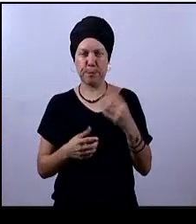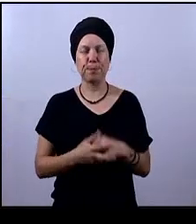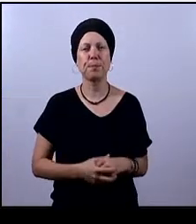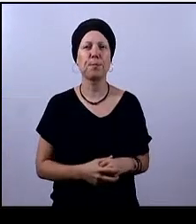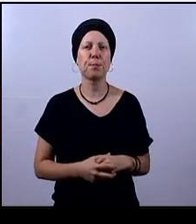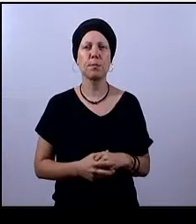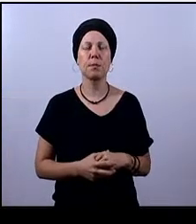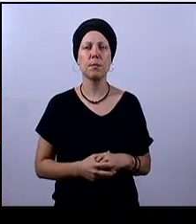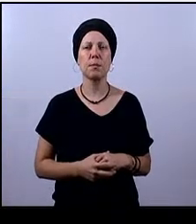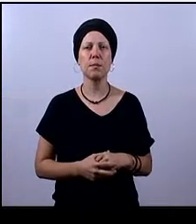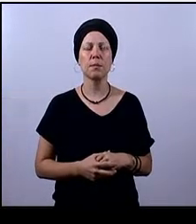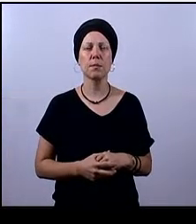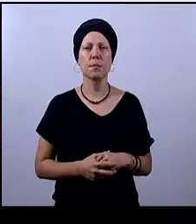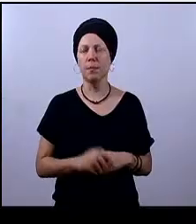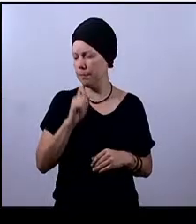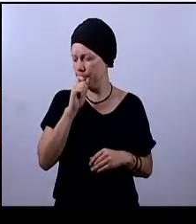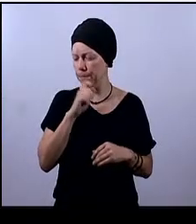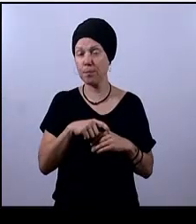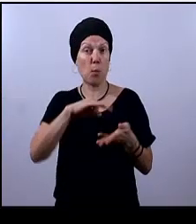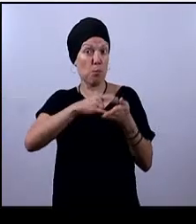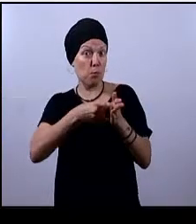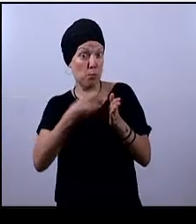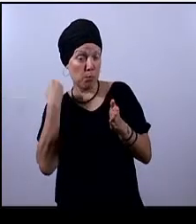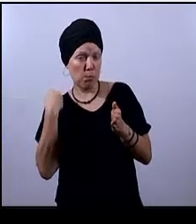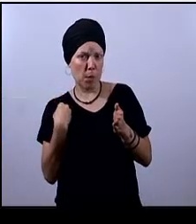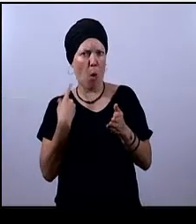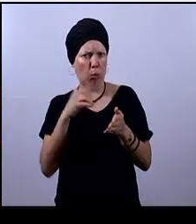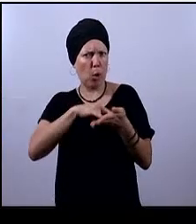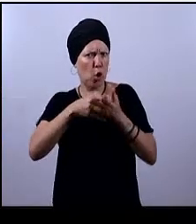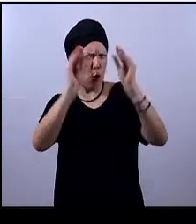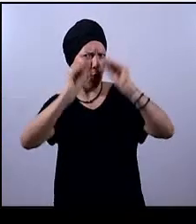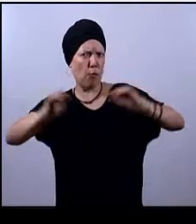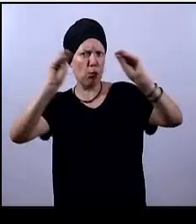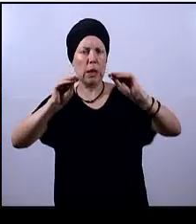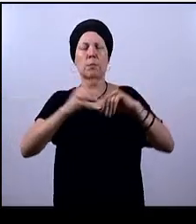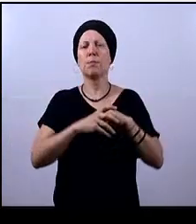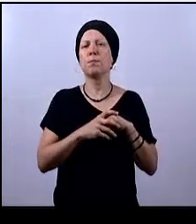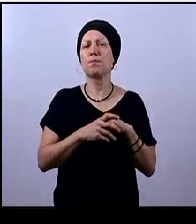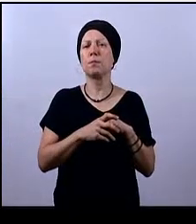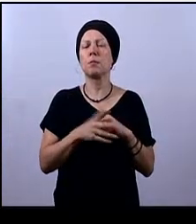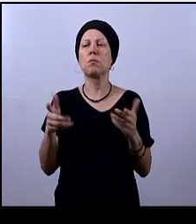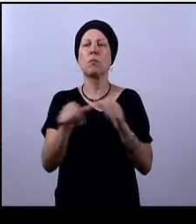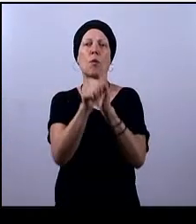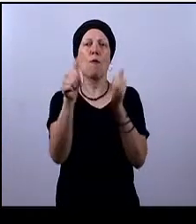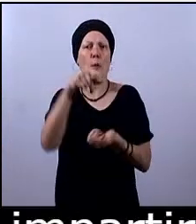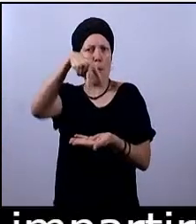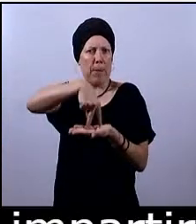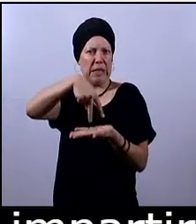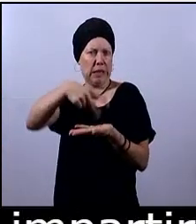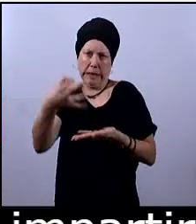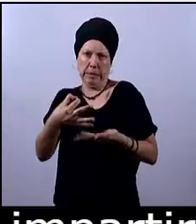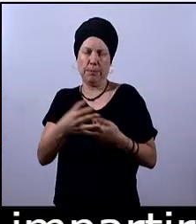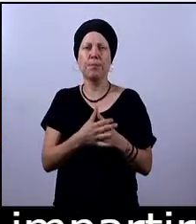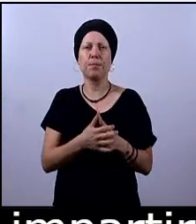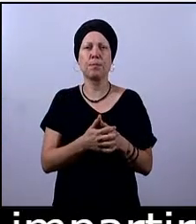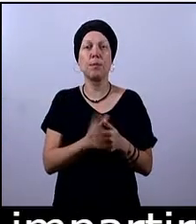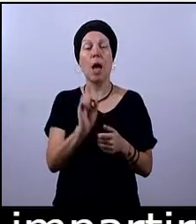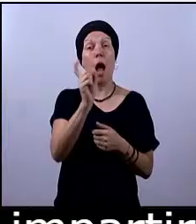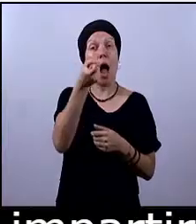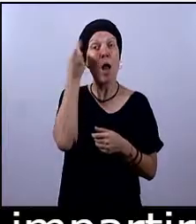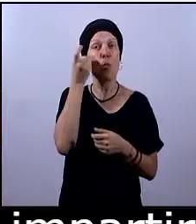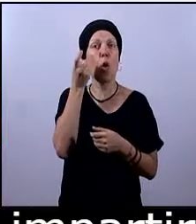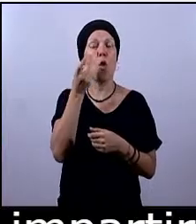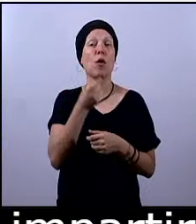los Barros. Este proyecto formativo se va a impartir de manera presencial entre alumnos